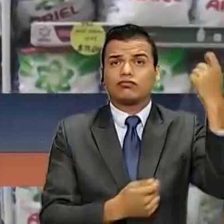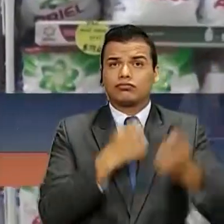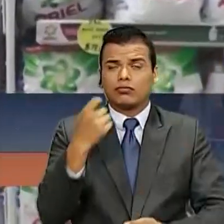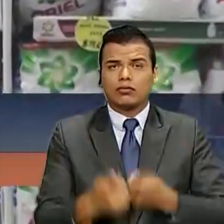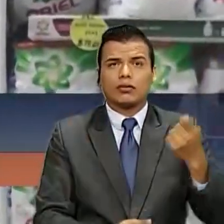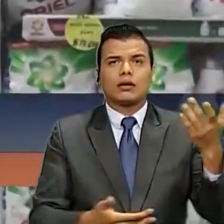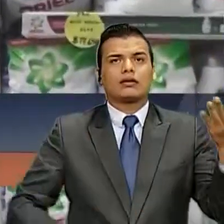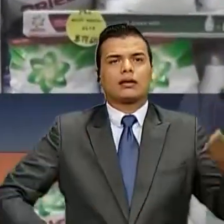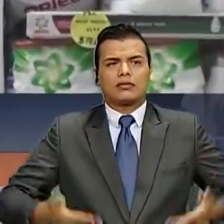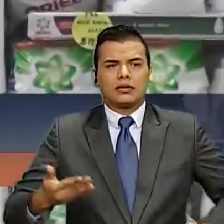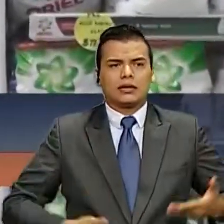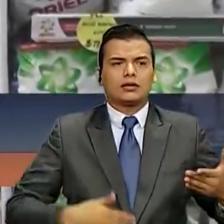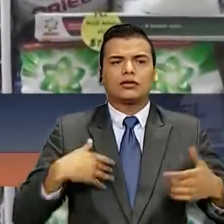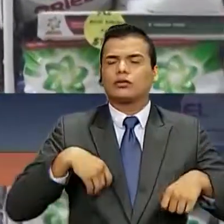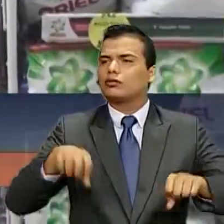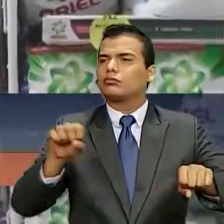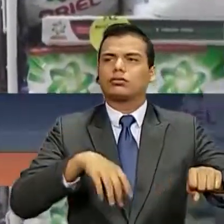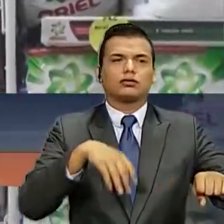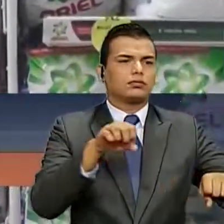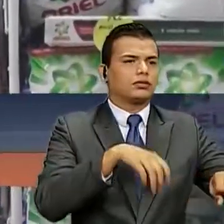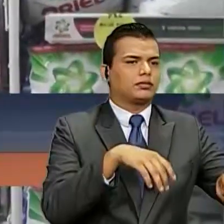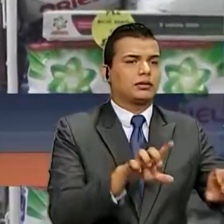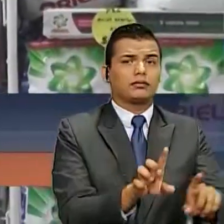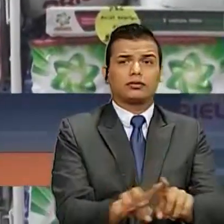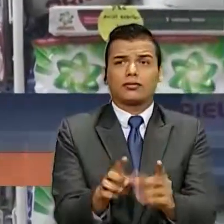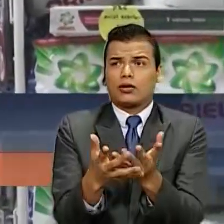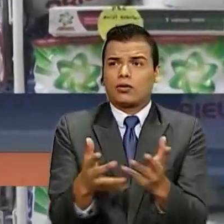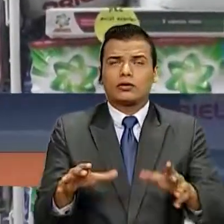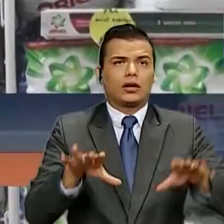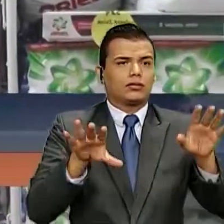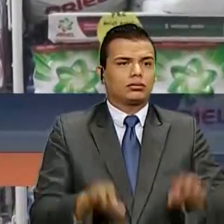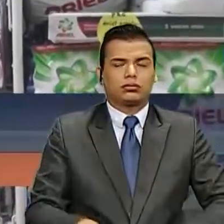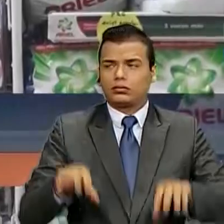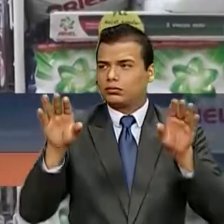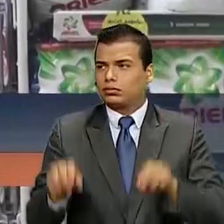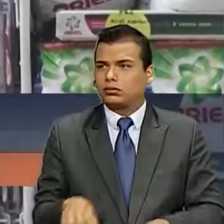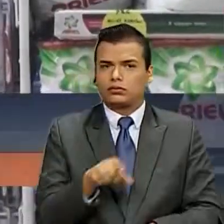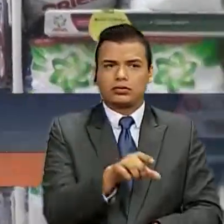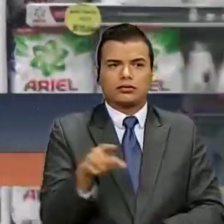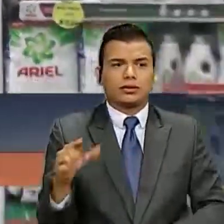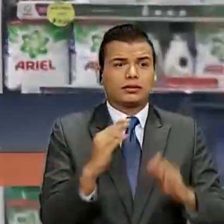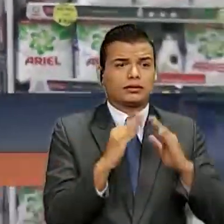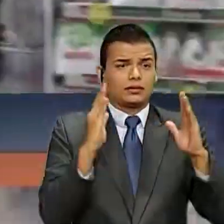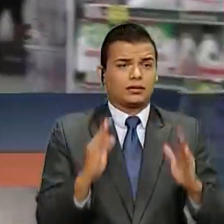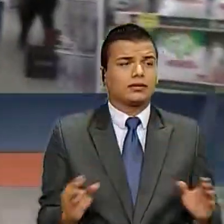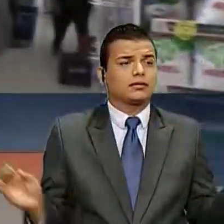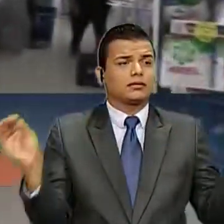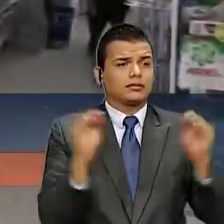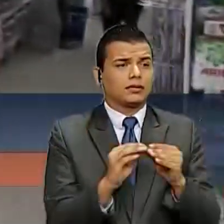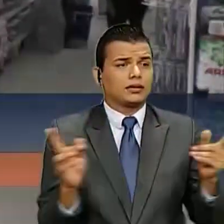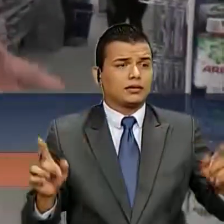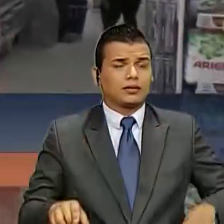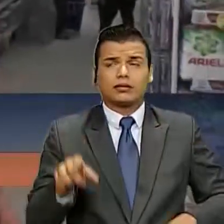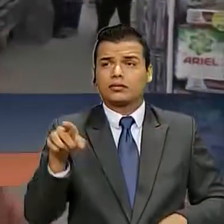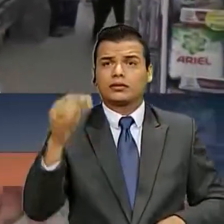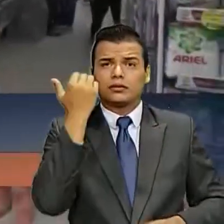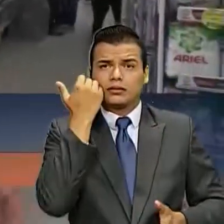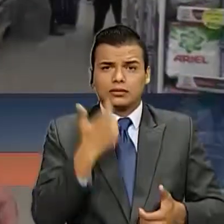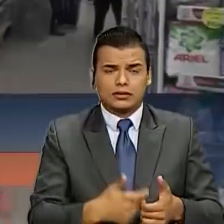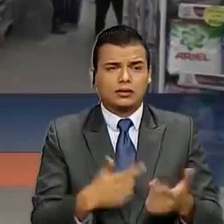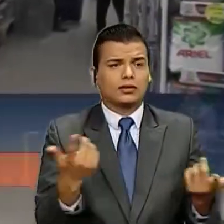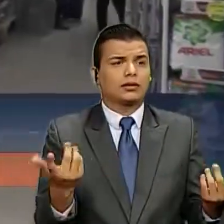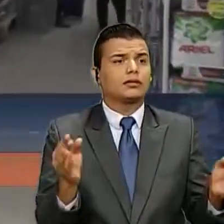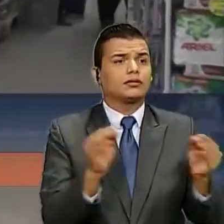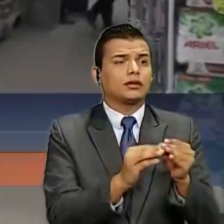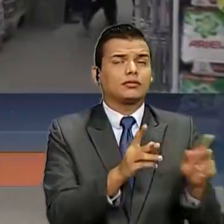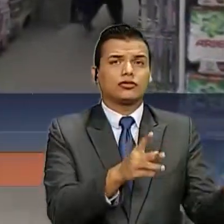pues abastecerse después de estos días de no tener alimentos en sus casas. Igualmente ha pasado en las estaciones de gasolina, la